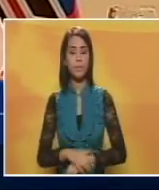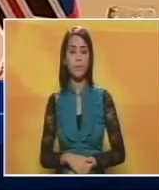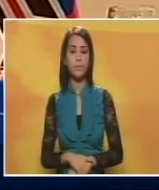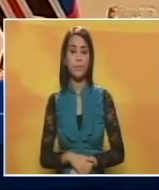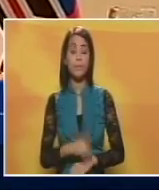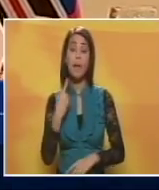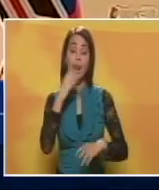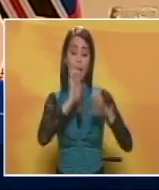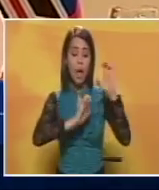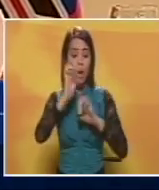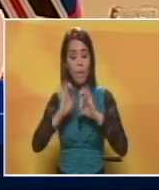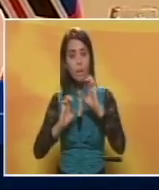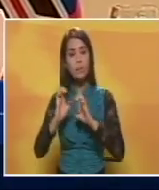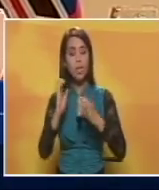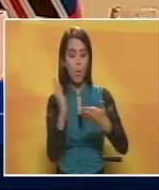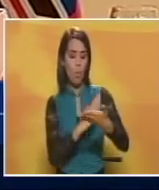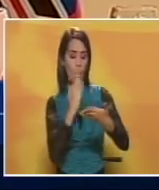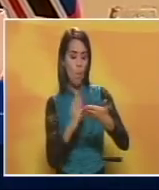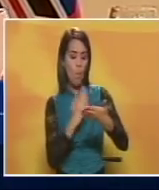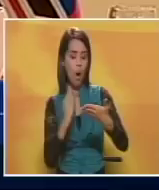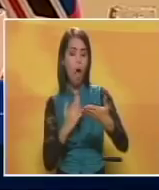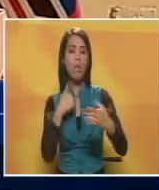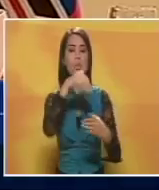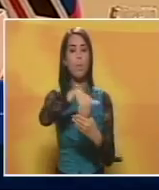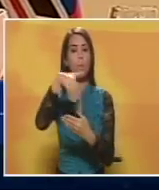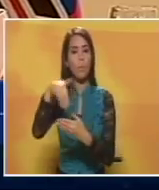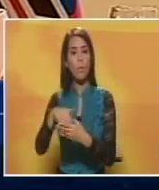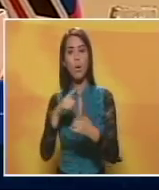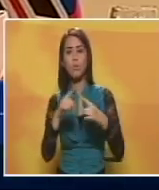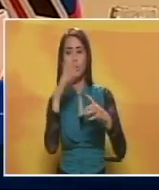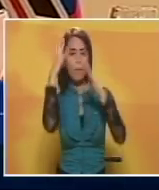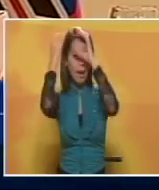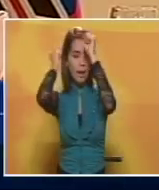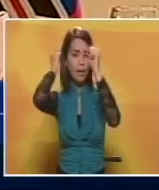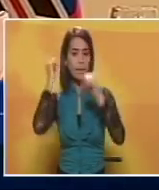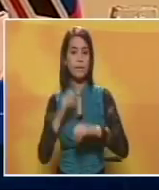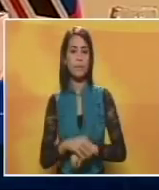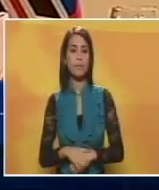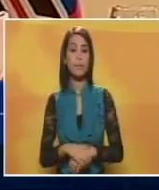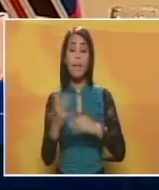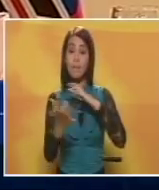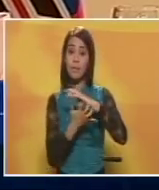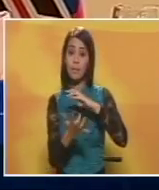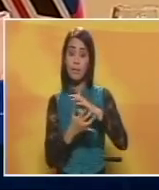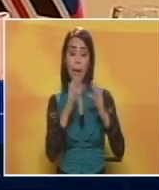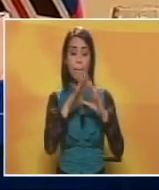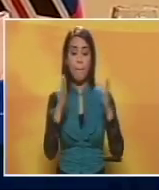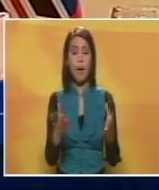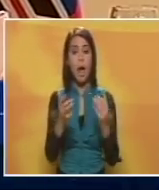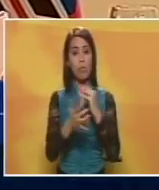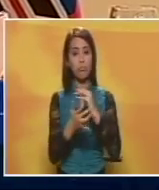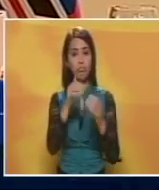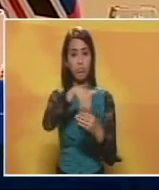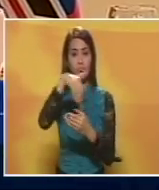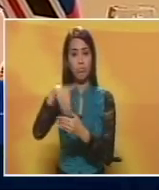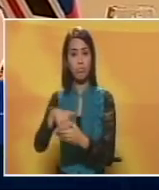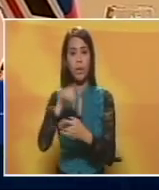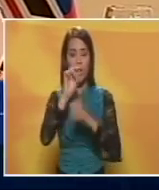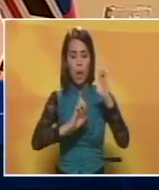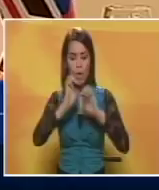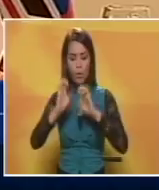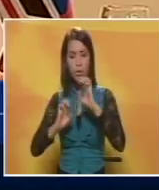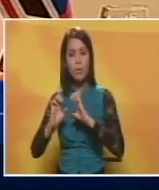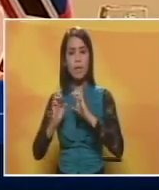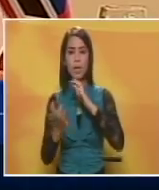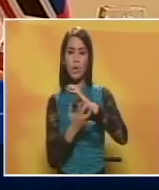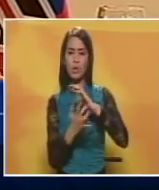las auditorías a los cuadernos de votación en las embajadas, la auditoría del software de máquinas de votación, la auditoría del